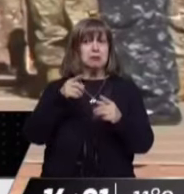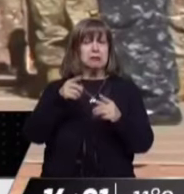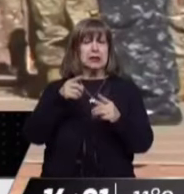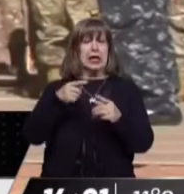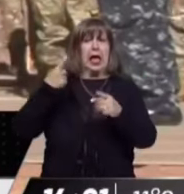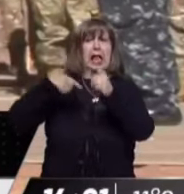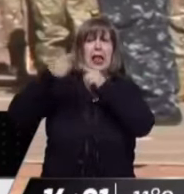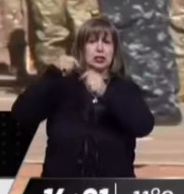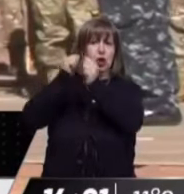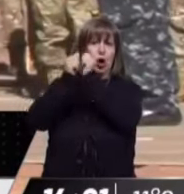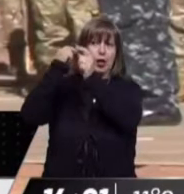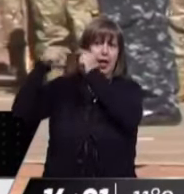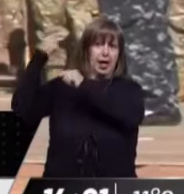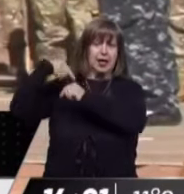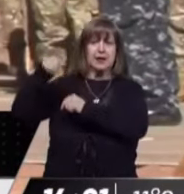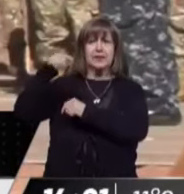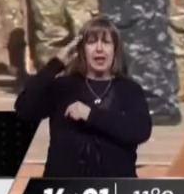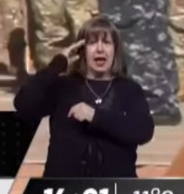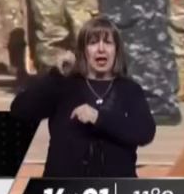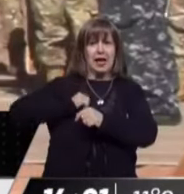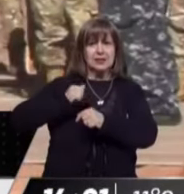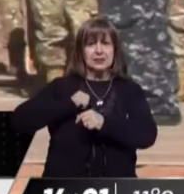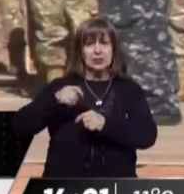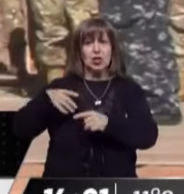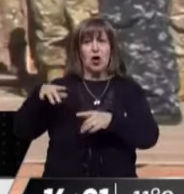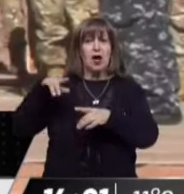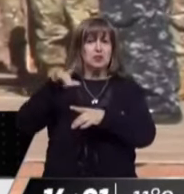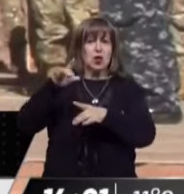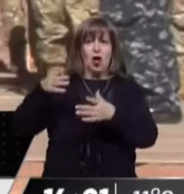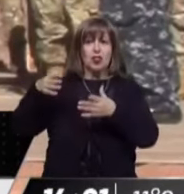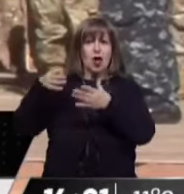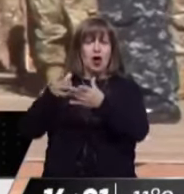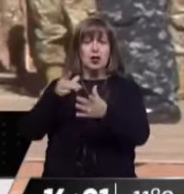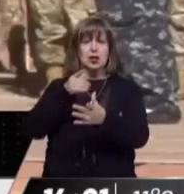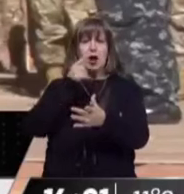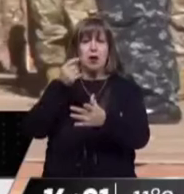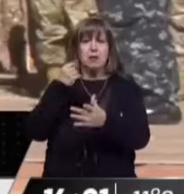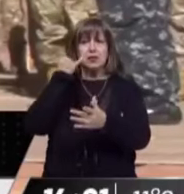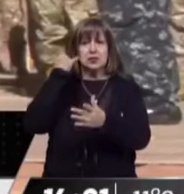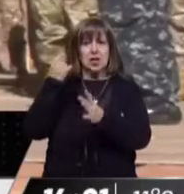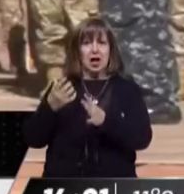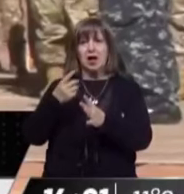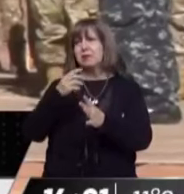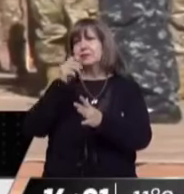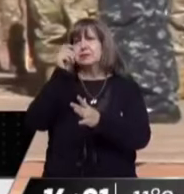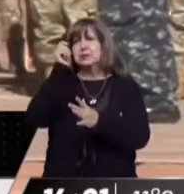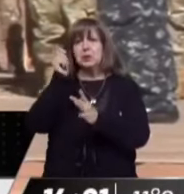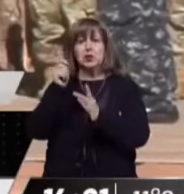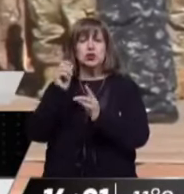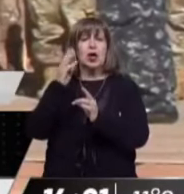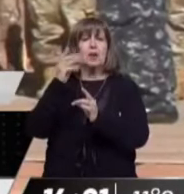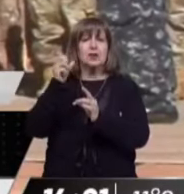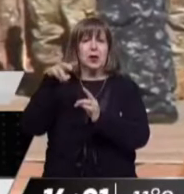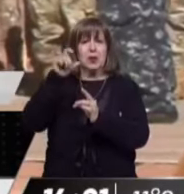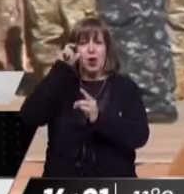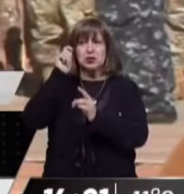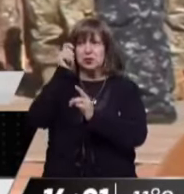nuestras Fuerzas Armadas están bañadas de bronce. ¿Qué hubiese sido